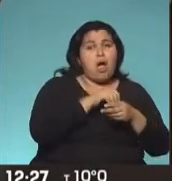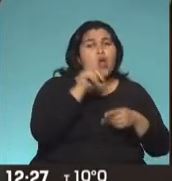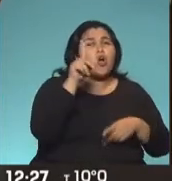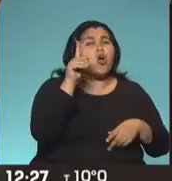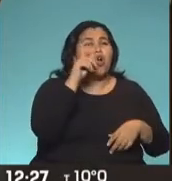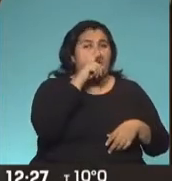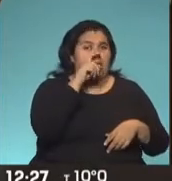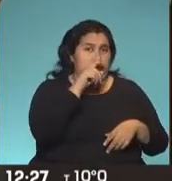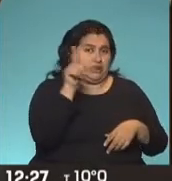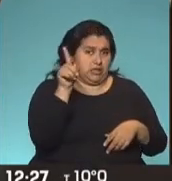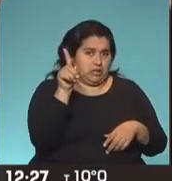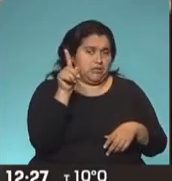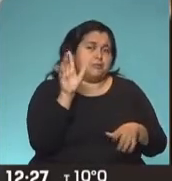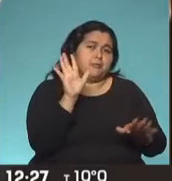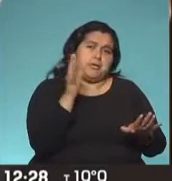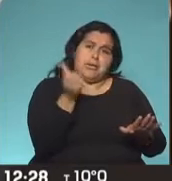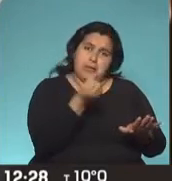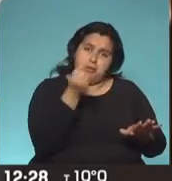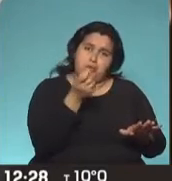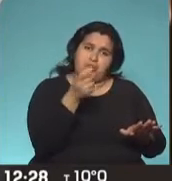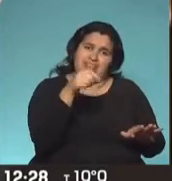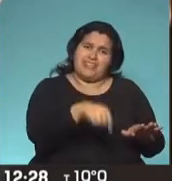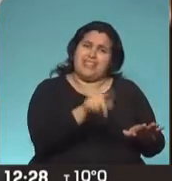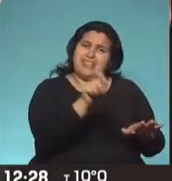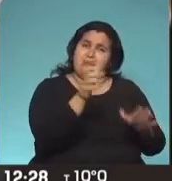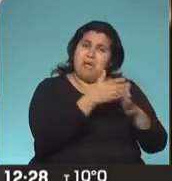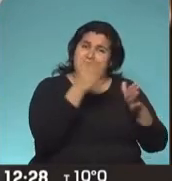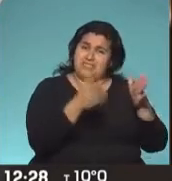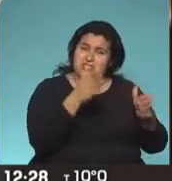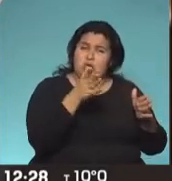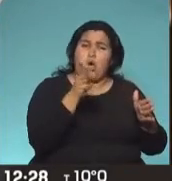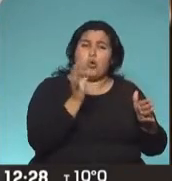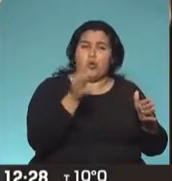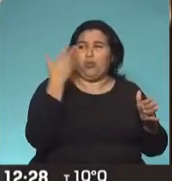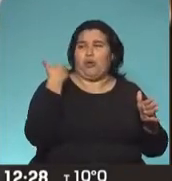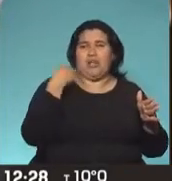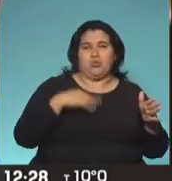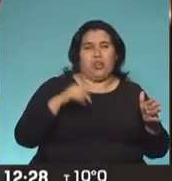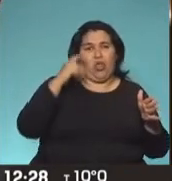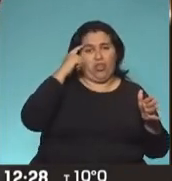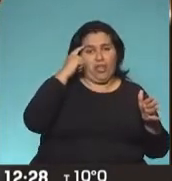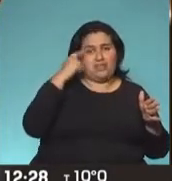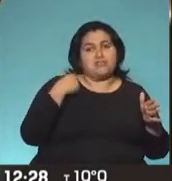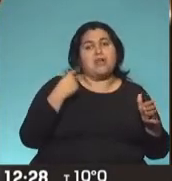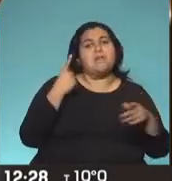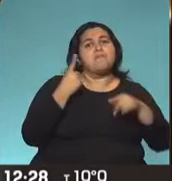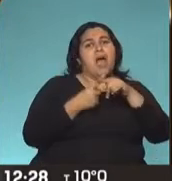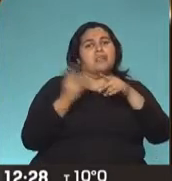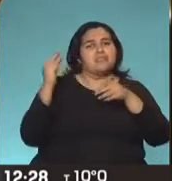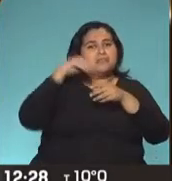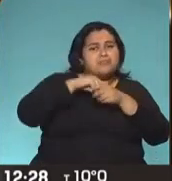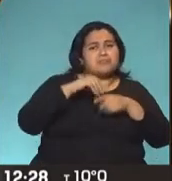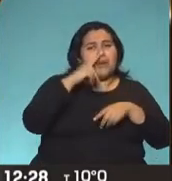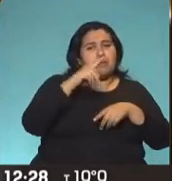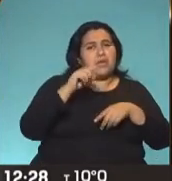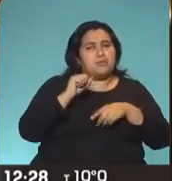así que tengamos en cuenta que este mes de octubre cuando se le pagó el 10 cobro no sólo la asignación si los 1000 sino los 1000